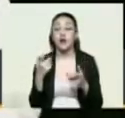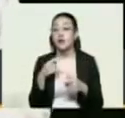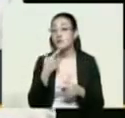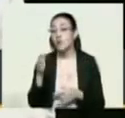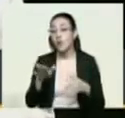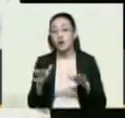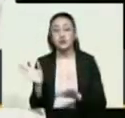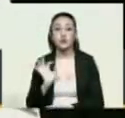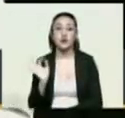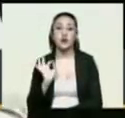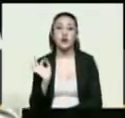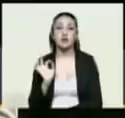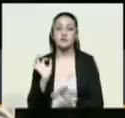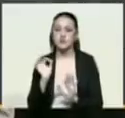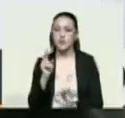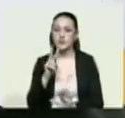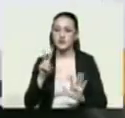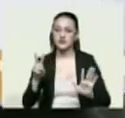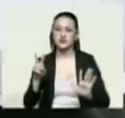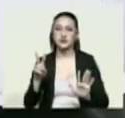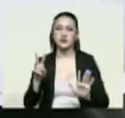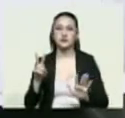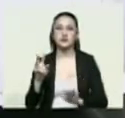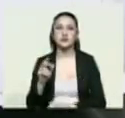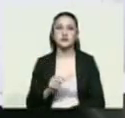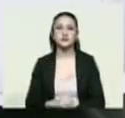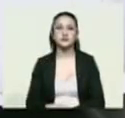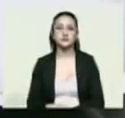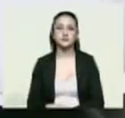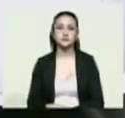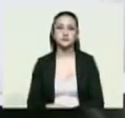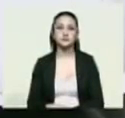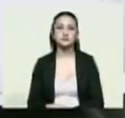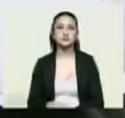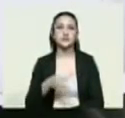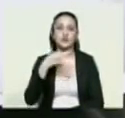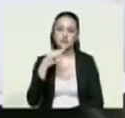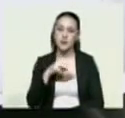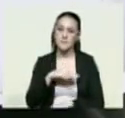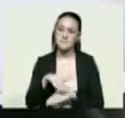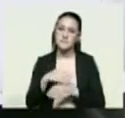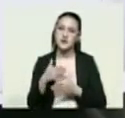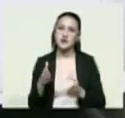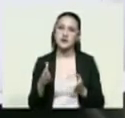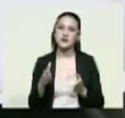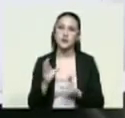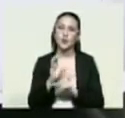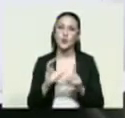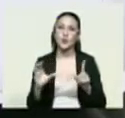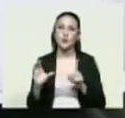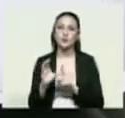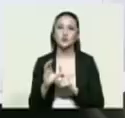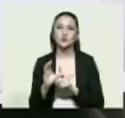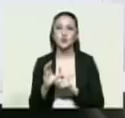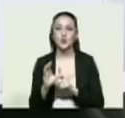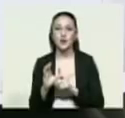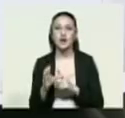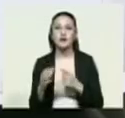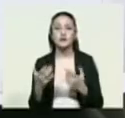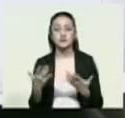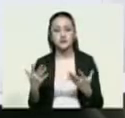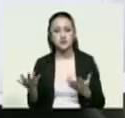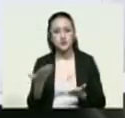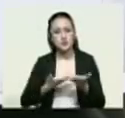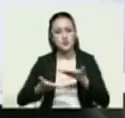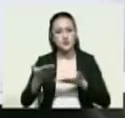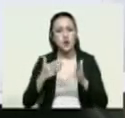lamentar ese día 27 de junio. Escuchamos las palabras del ministro del Poder Popular para la Cultura, Ernesto Villegas Poljat, en este encuentro que se